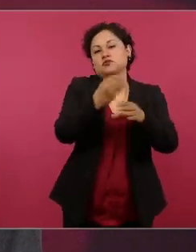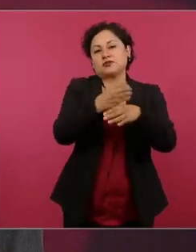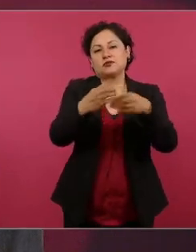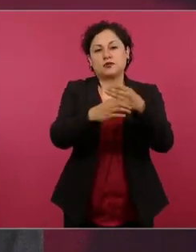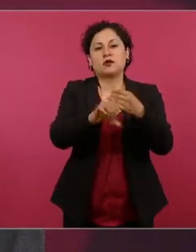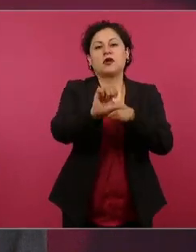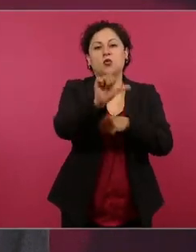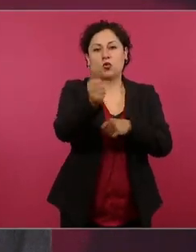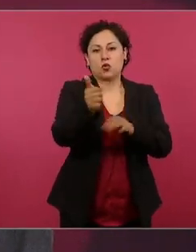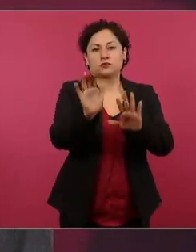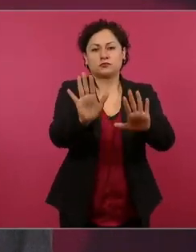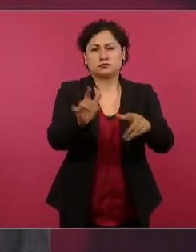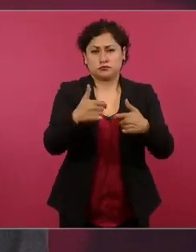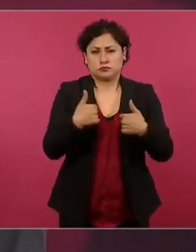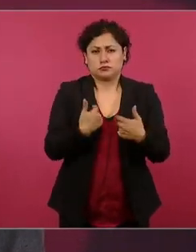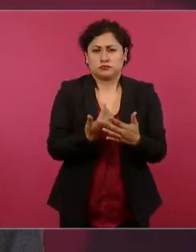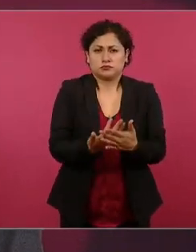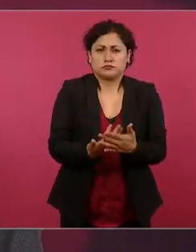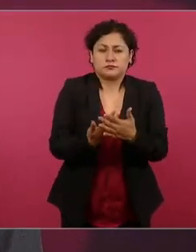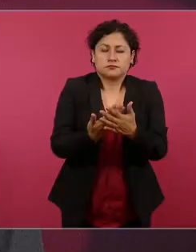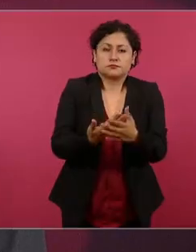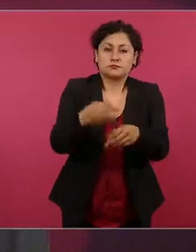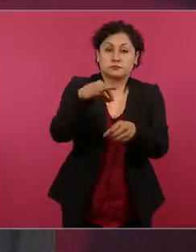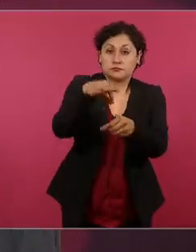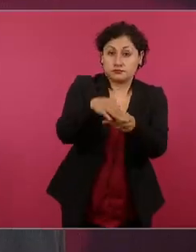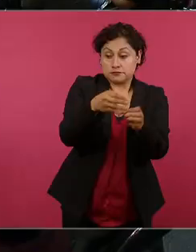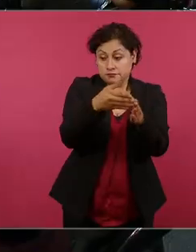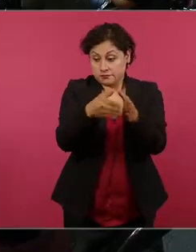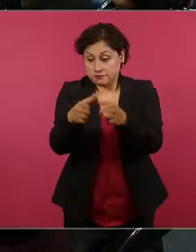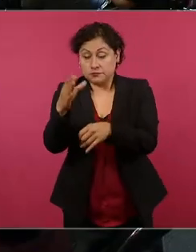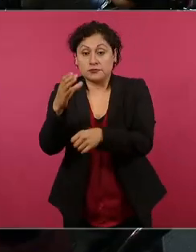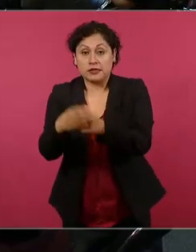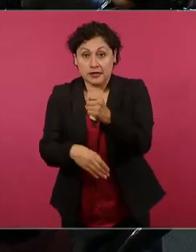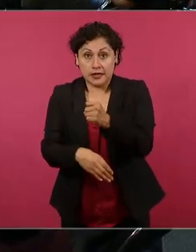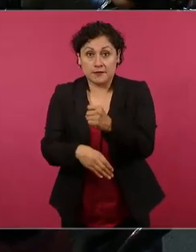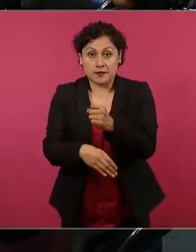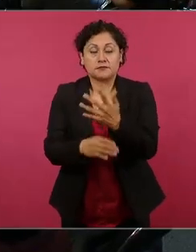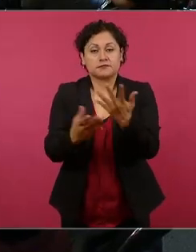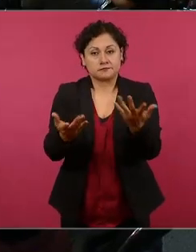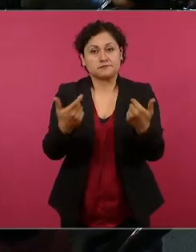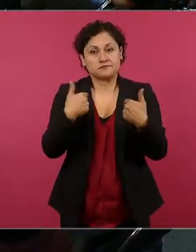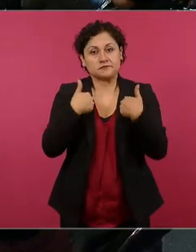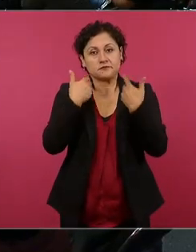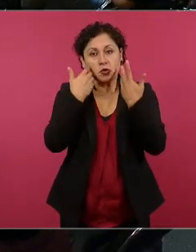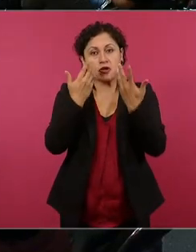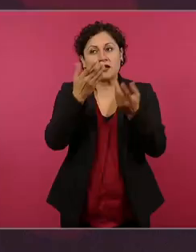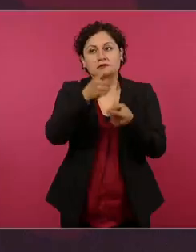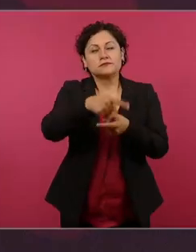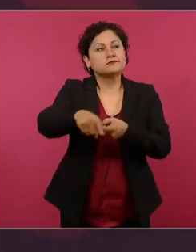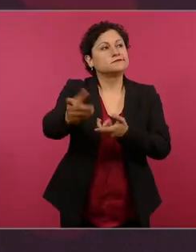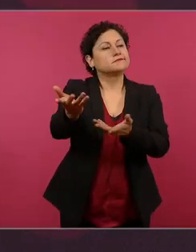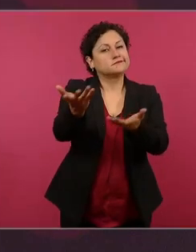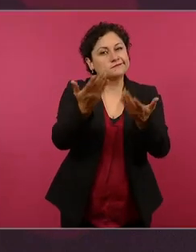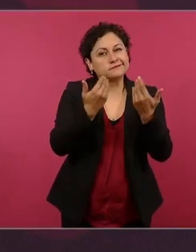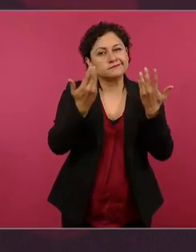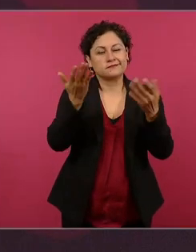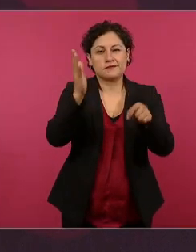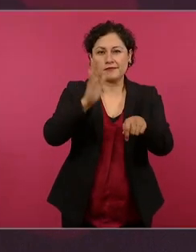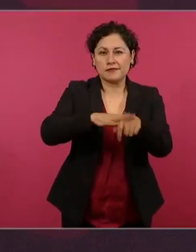pasen las elecciones para poder invitar a todo el